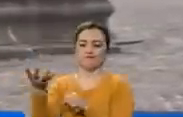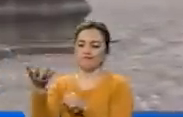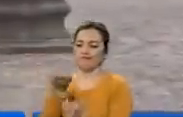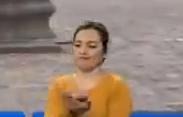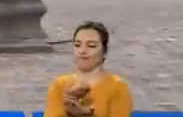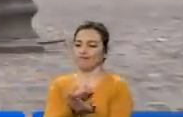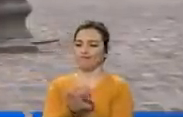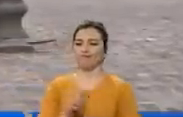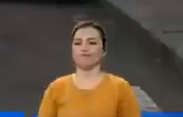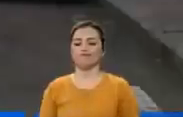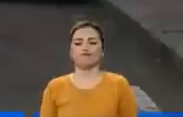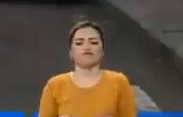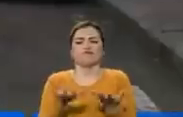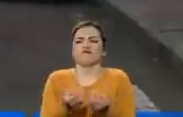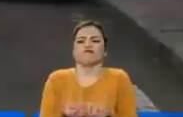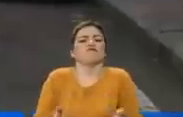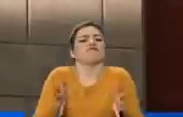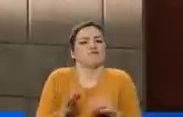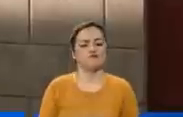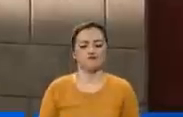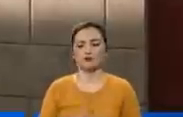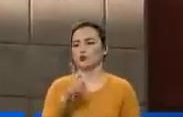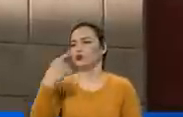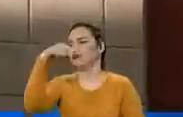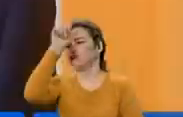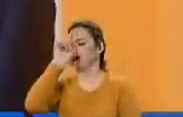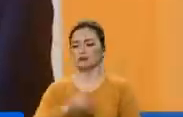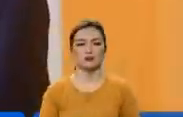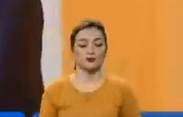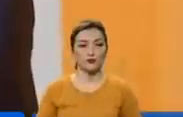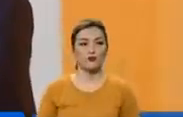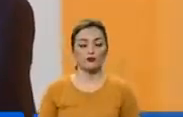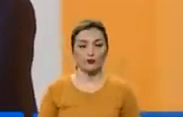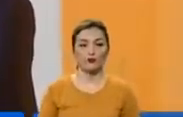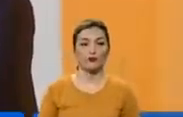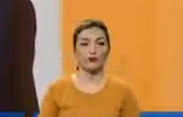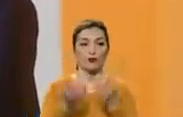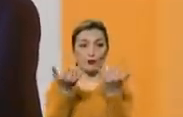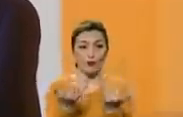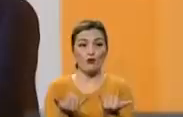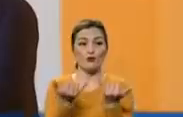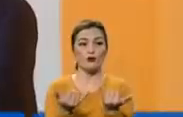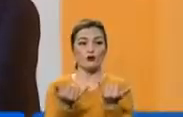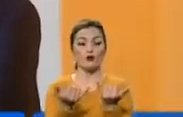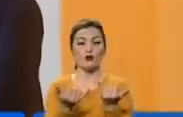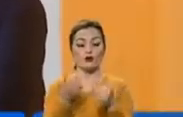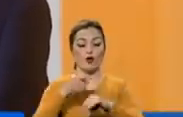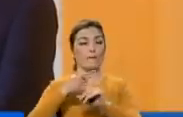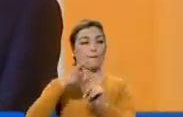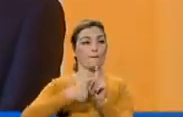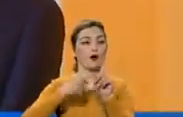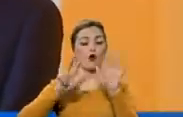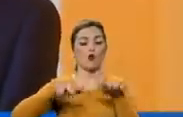Se estima que las consecuencias y pérdidas son millonarias. Hasta el momento que ya vamos a caminar al octavo mes